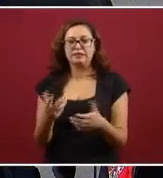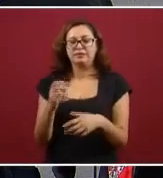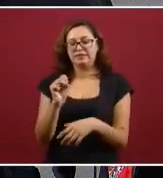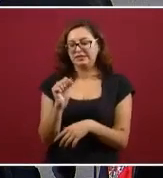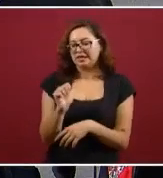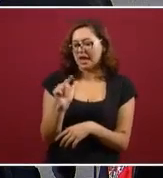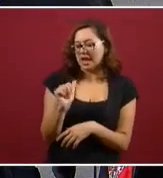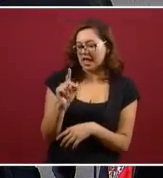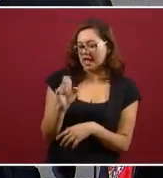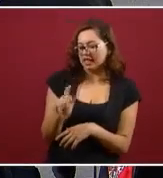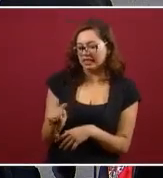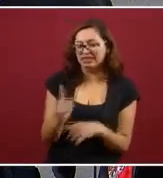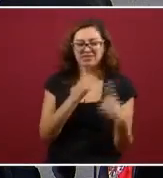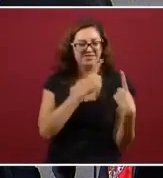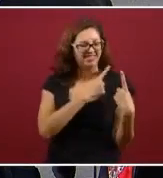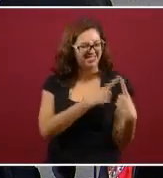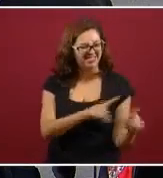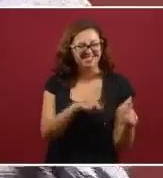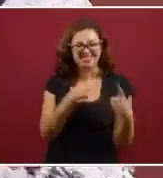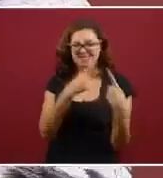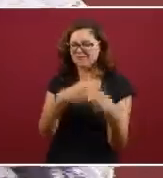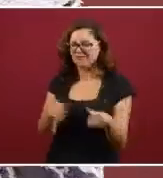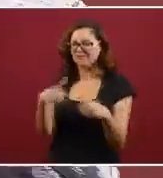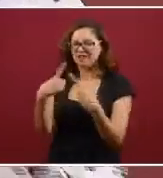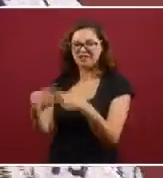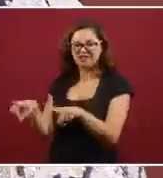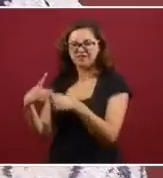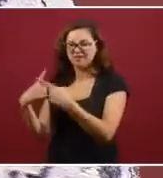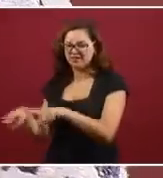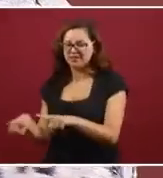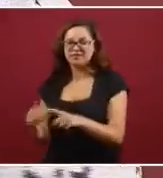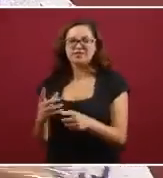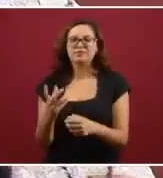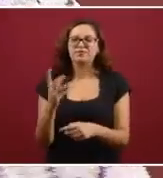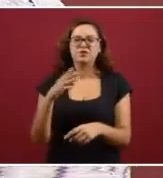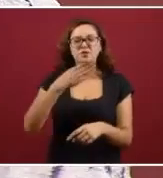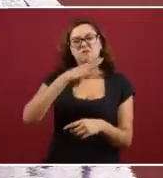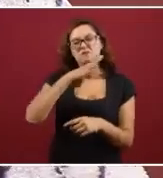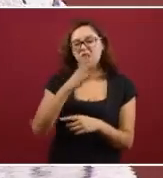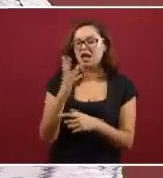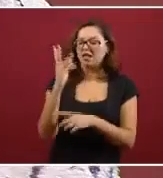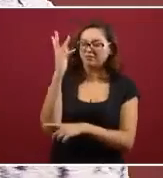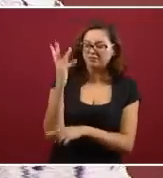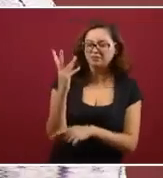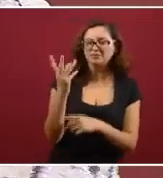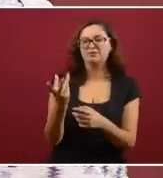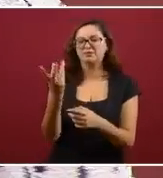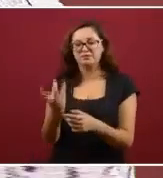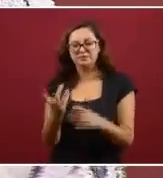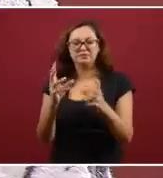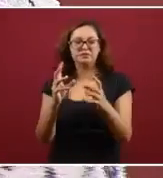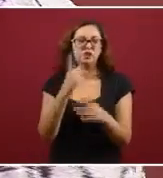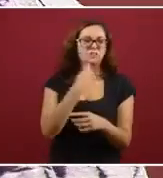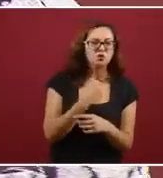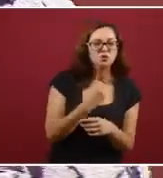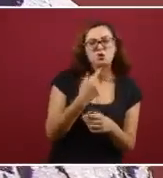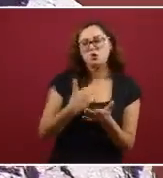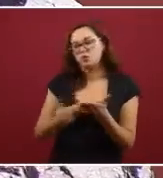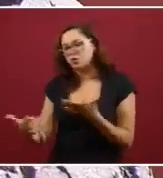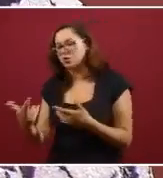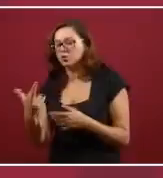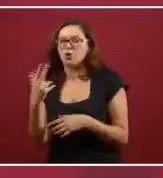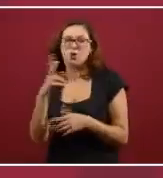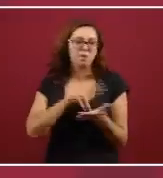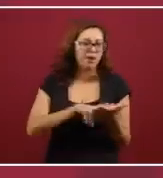saladet, de todas las variedades en vaina, fuera de la vaina, con semilla, sin semilla, rojo, rosa, colorado,